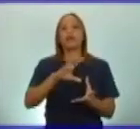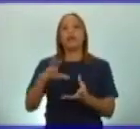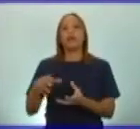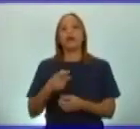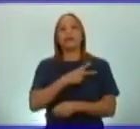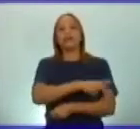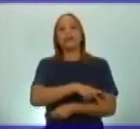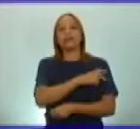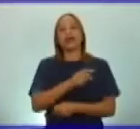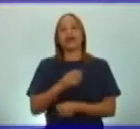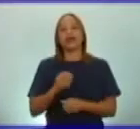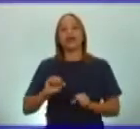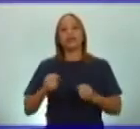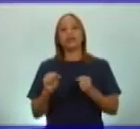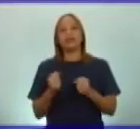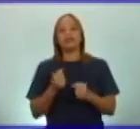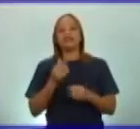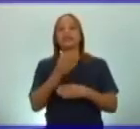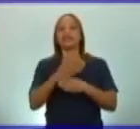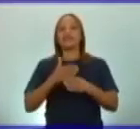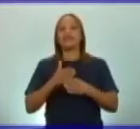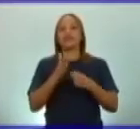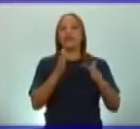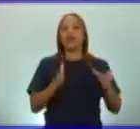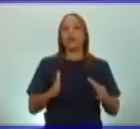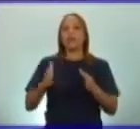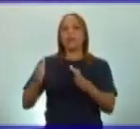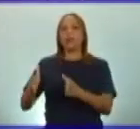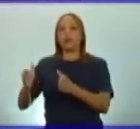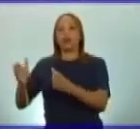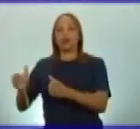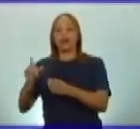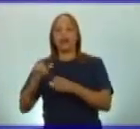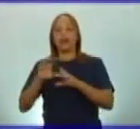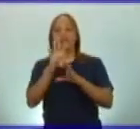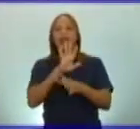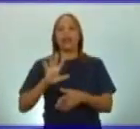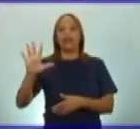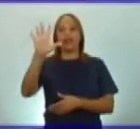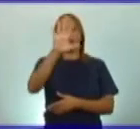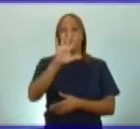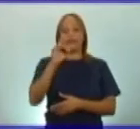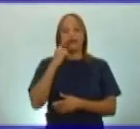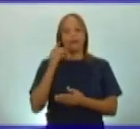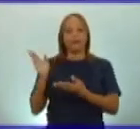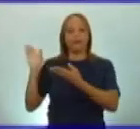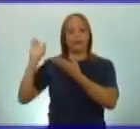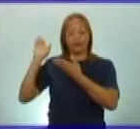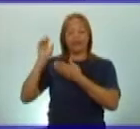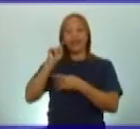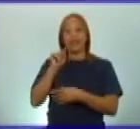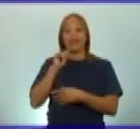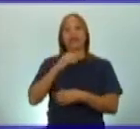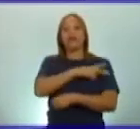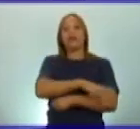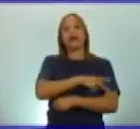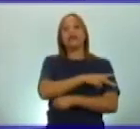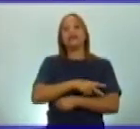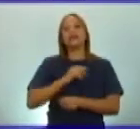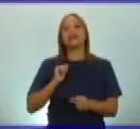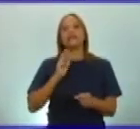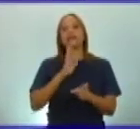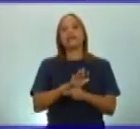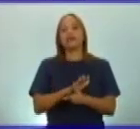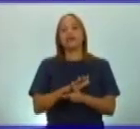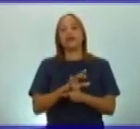capitalistas, se dividieron en bloques militares. Fíjense que en el mapa que ven en pantalla pueden ver los países que iniciaron y cuáles fueron